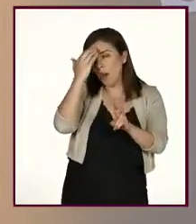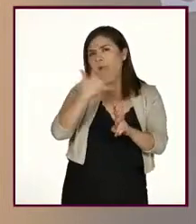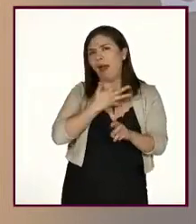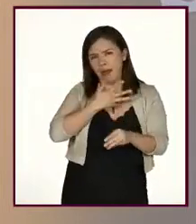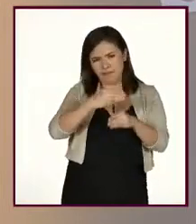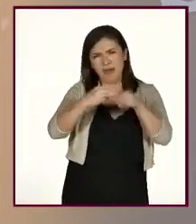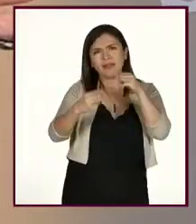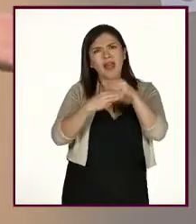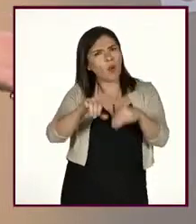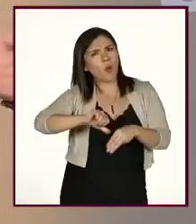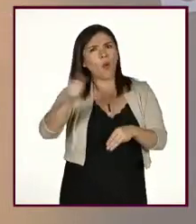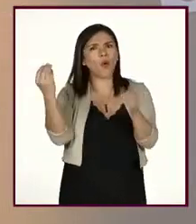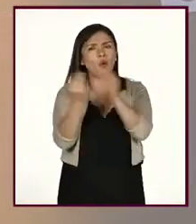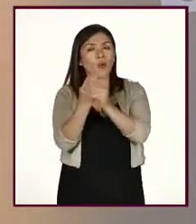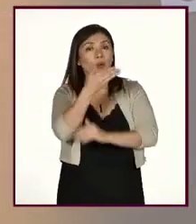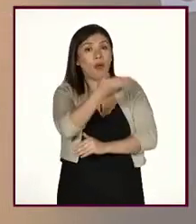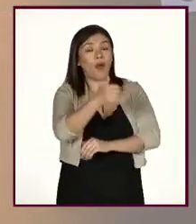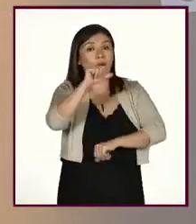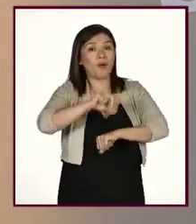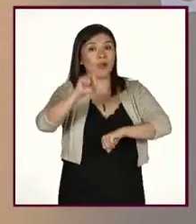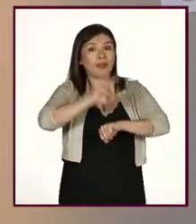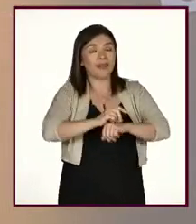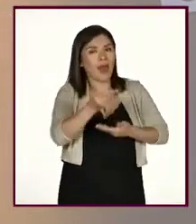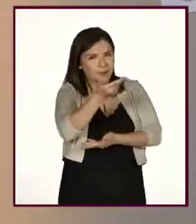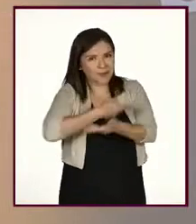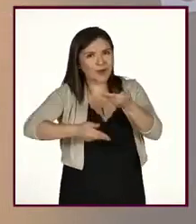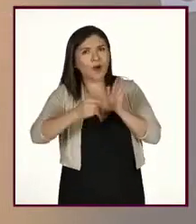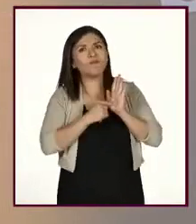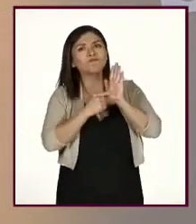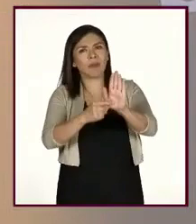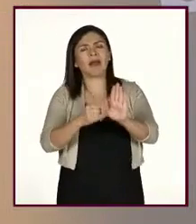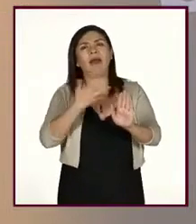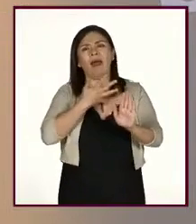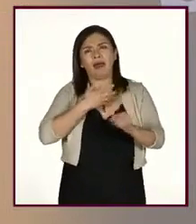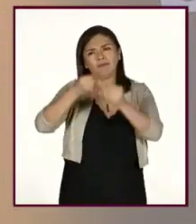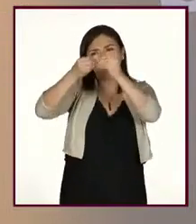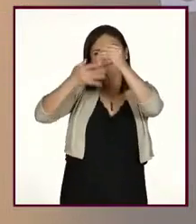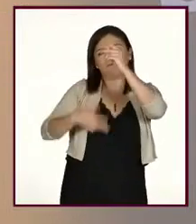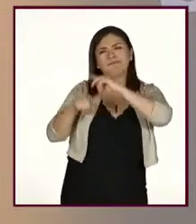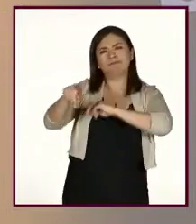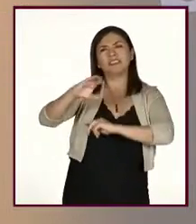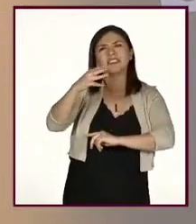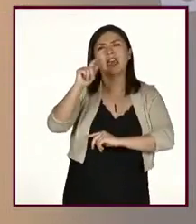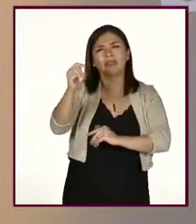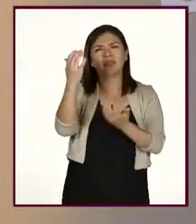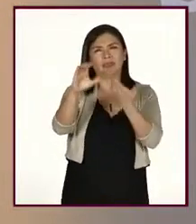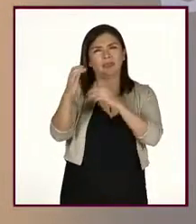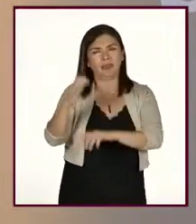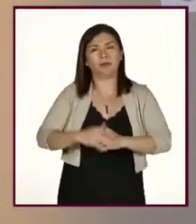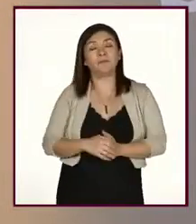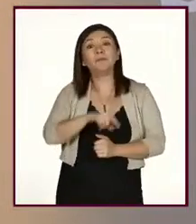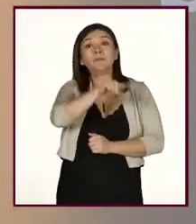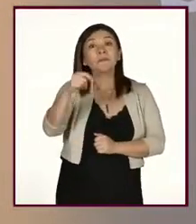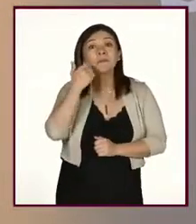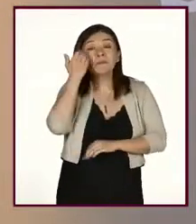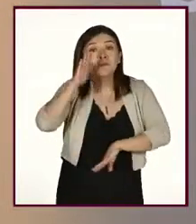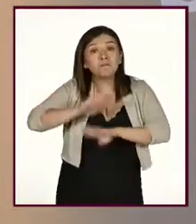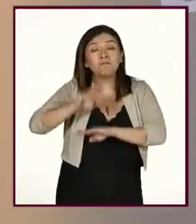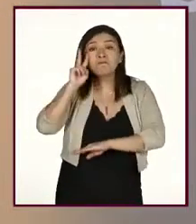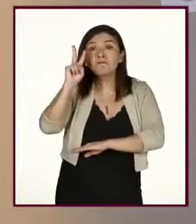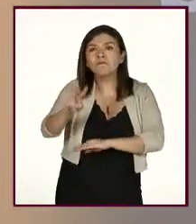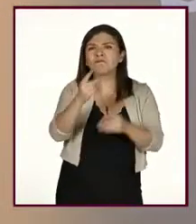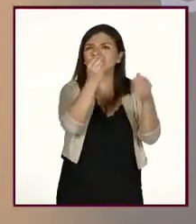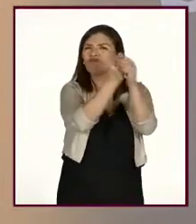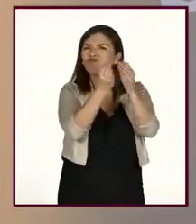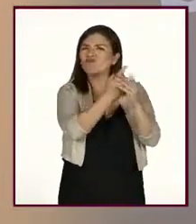material extra que nuestro ponente nos comparte y que pondremos a su disposición en el chat de comentarios. Y si desean consultar los